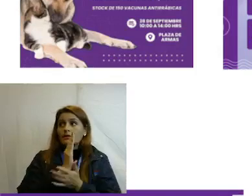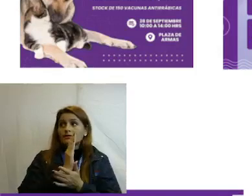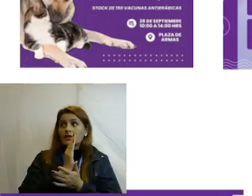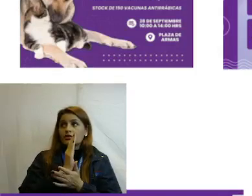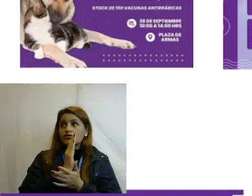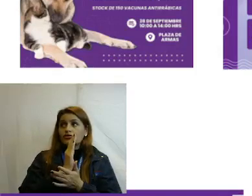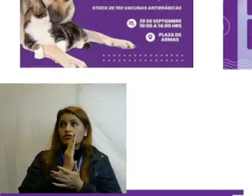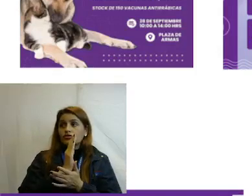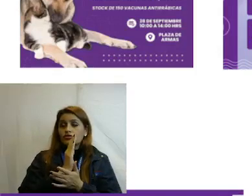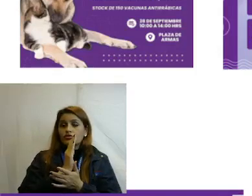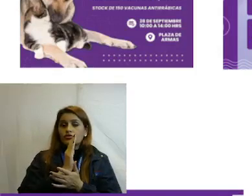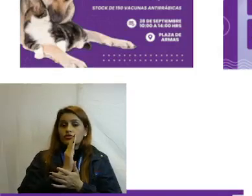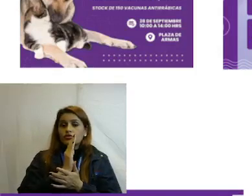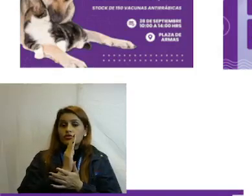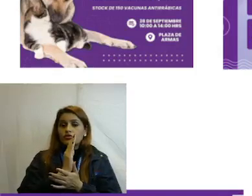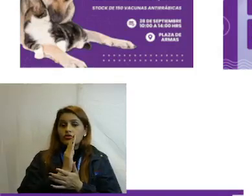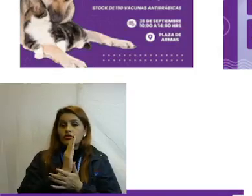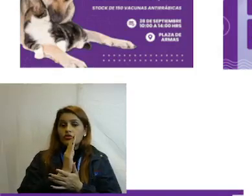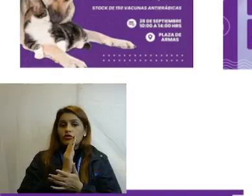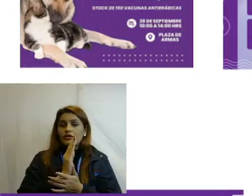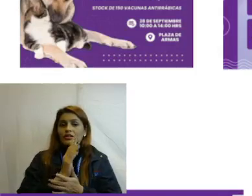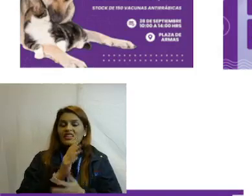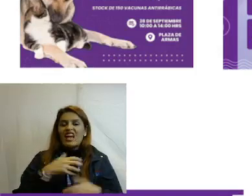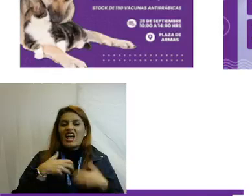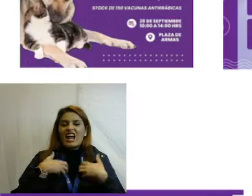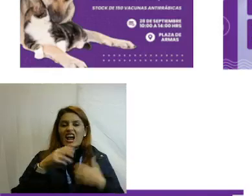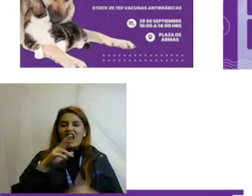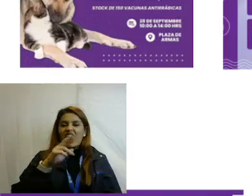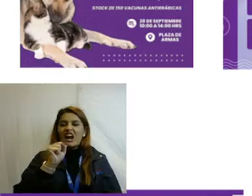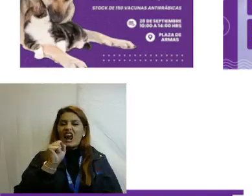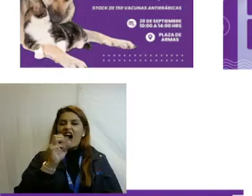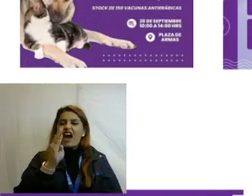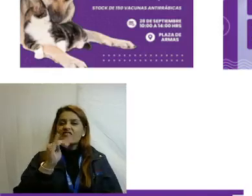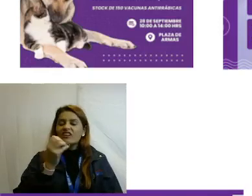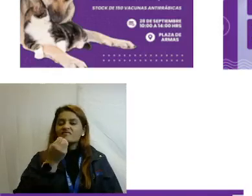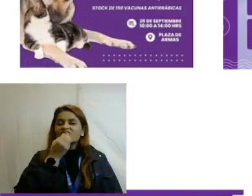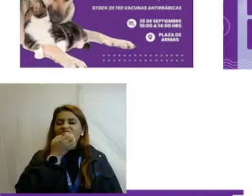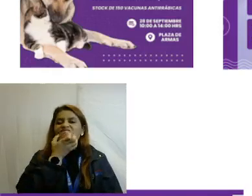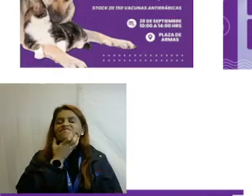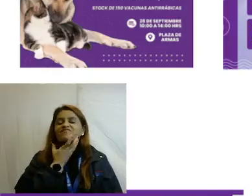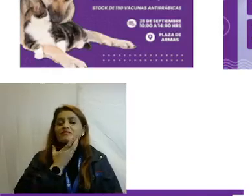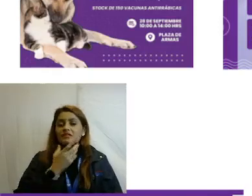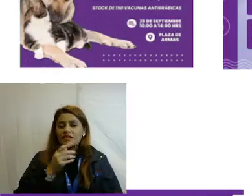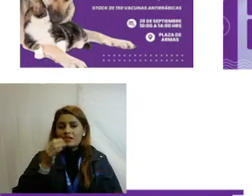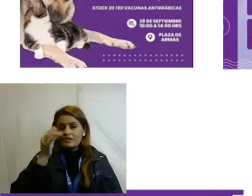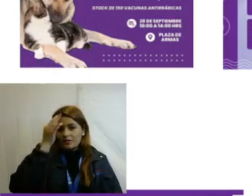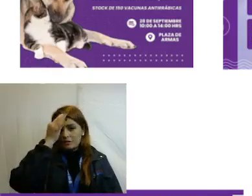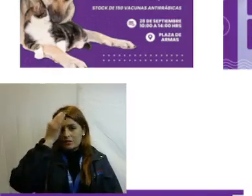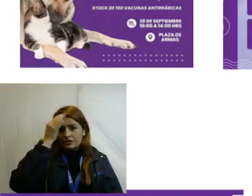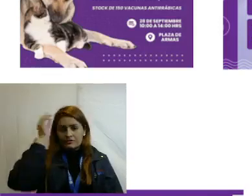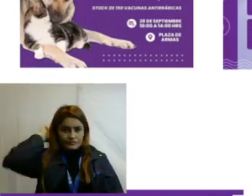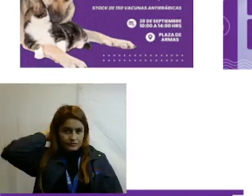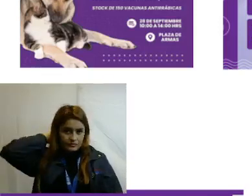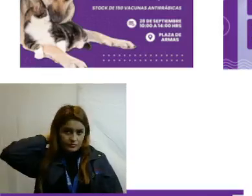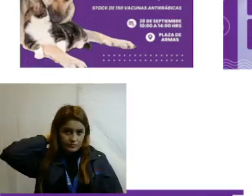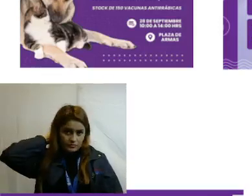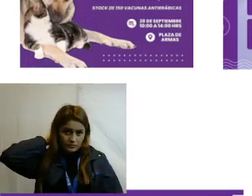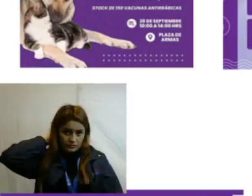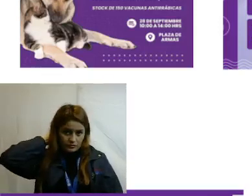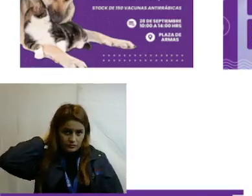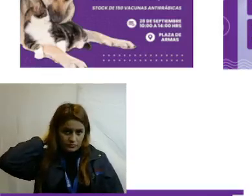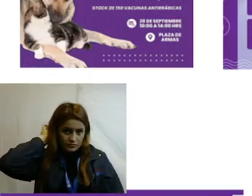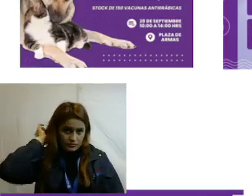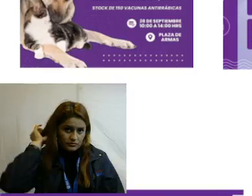campaña contra la rabia, que se hace en el mes de septiembre para celebrar la efeméride contra la rabia con vacunación antirrábica